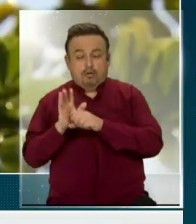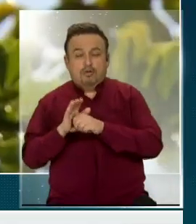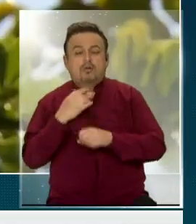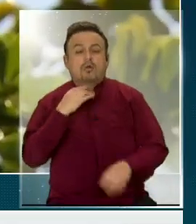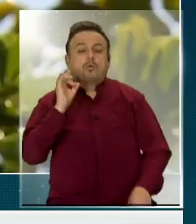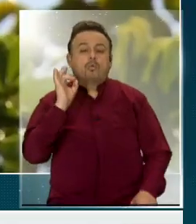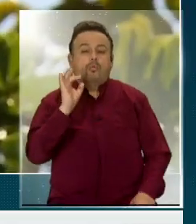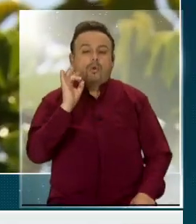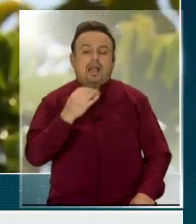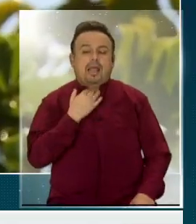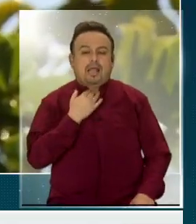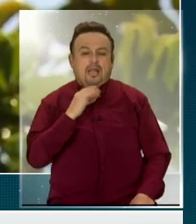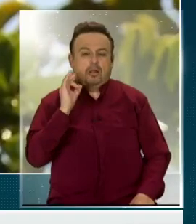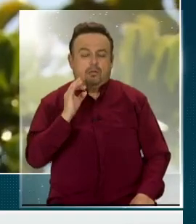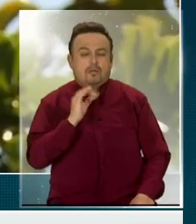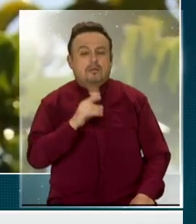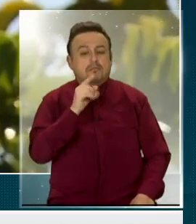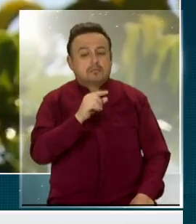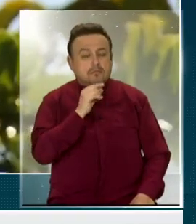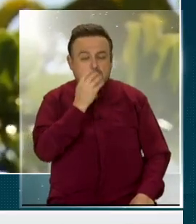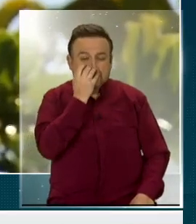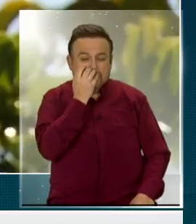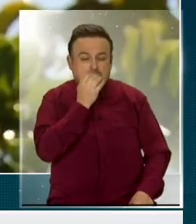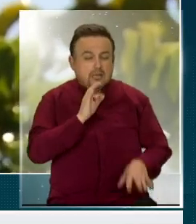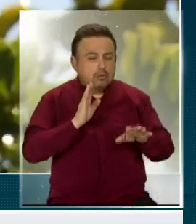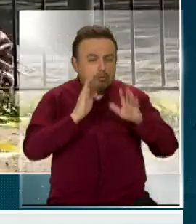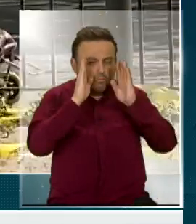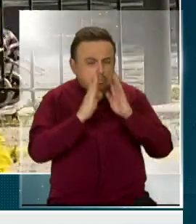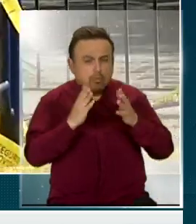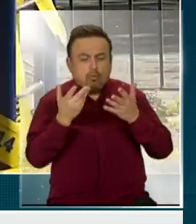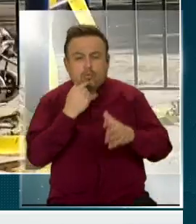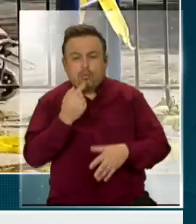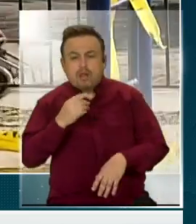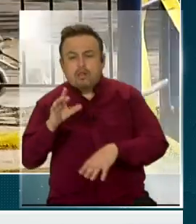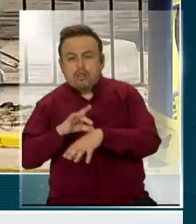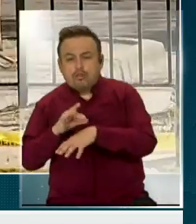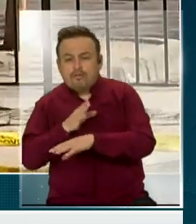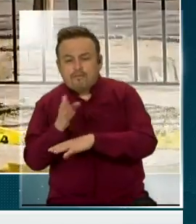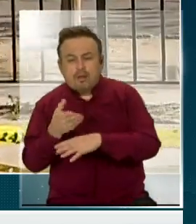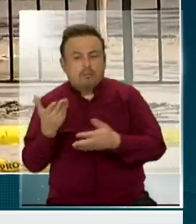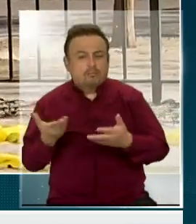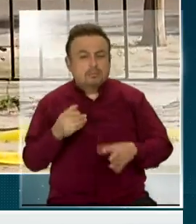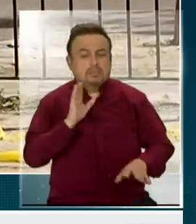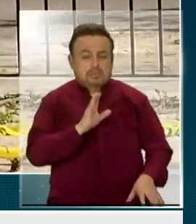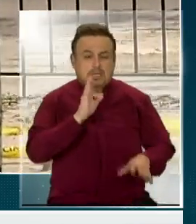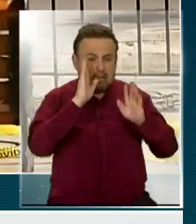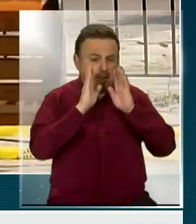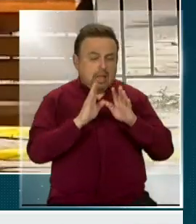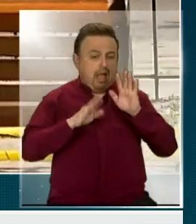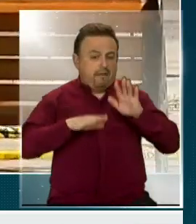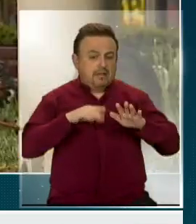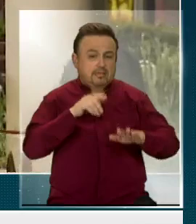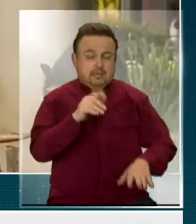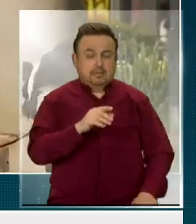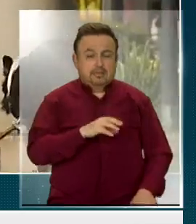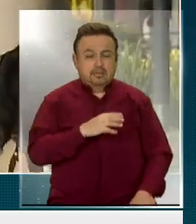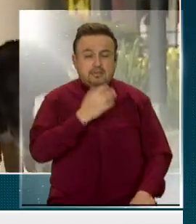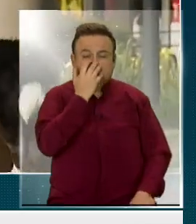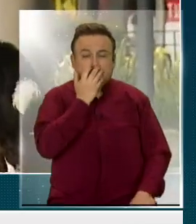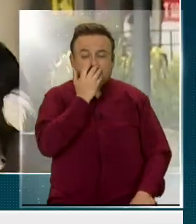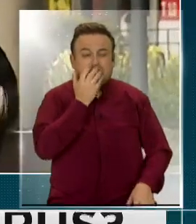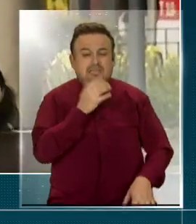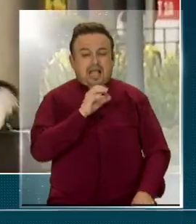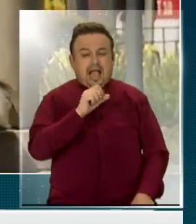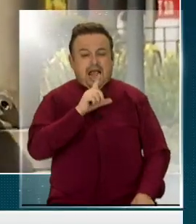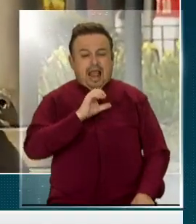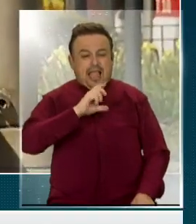quizás para alguien que está desarrollando una alergia, ¿a qué estar atento? ¿Cuándo también consultar a los médicos? Hay que estar atento, porque habitualmente la alergia no es que sean fulminantes